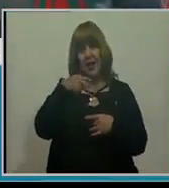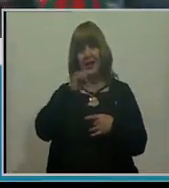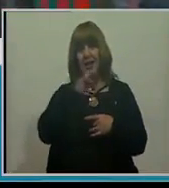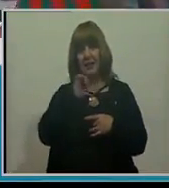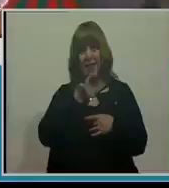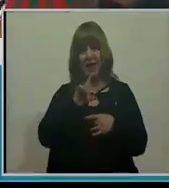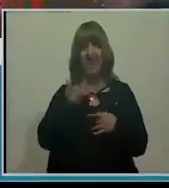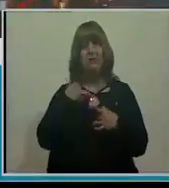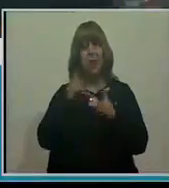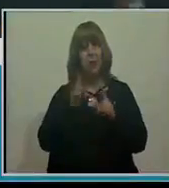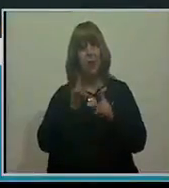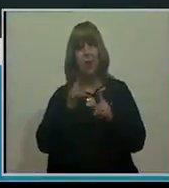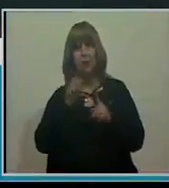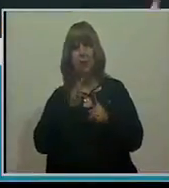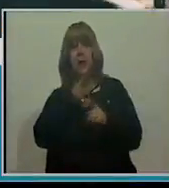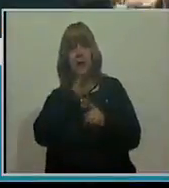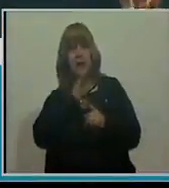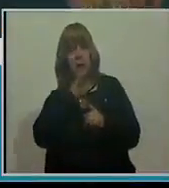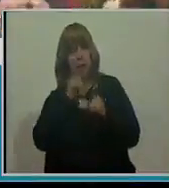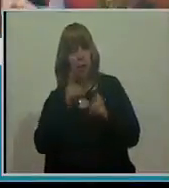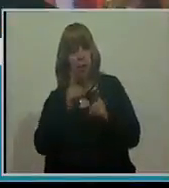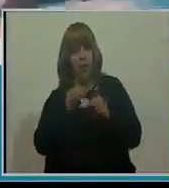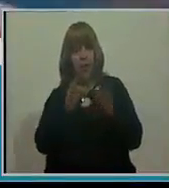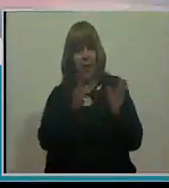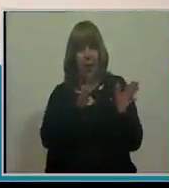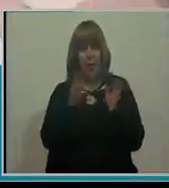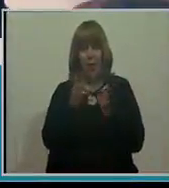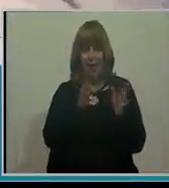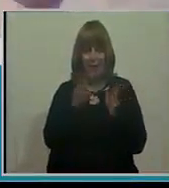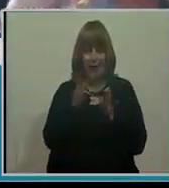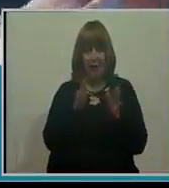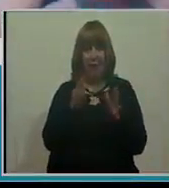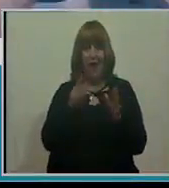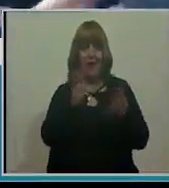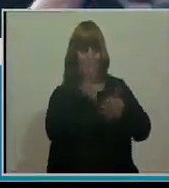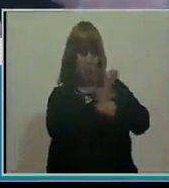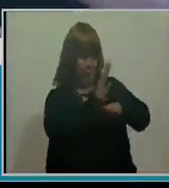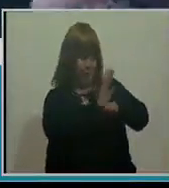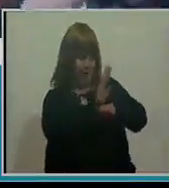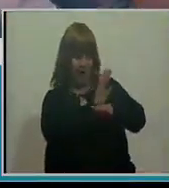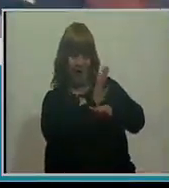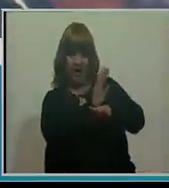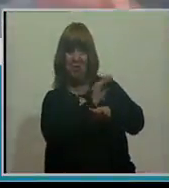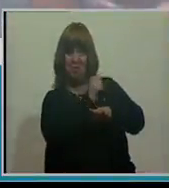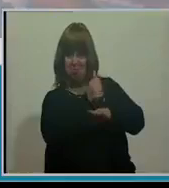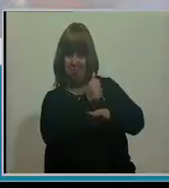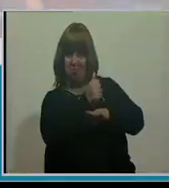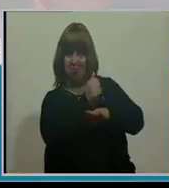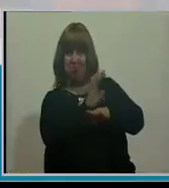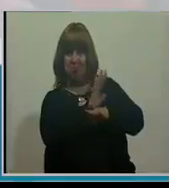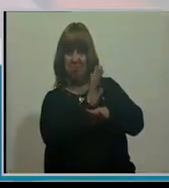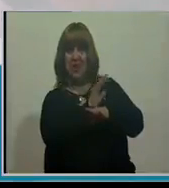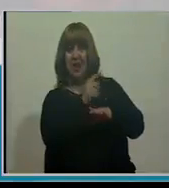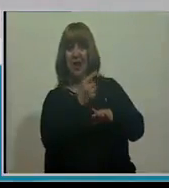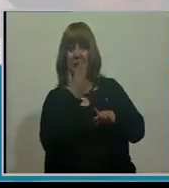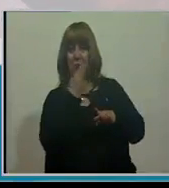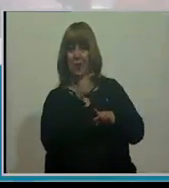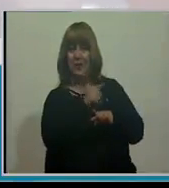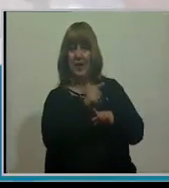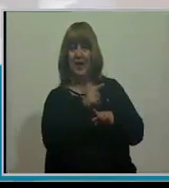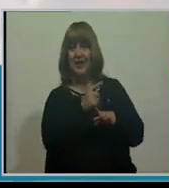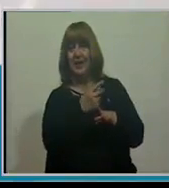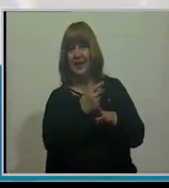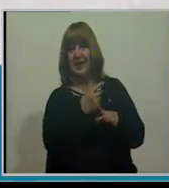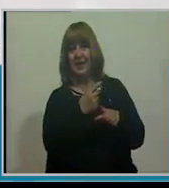Israel, justamente en toda una etapa de novelas más light. Que también la llevaron, esas novelas llevaron su